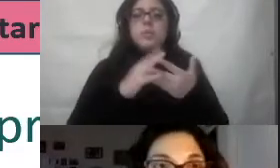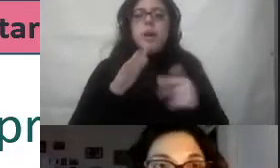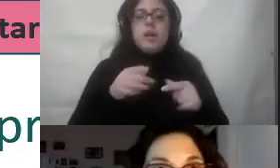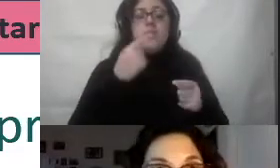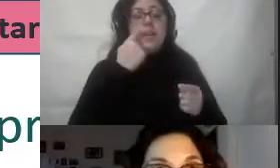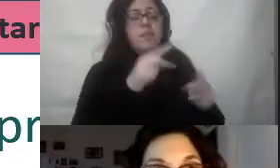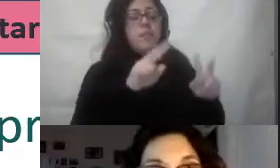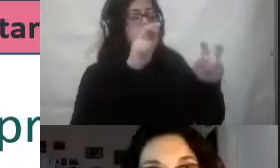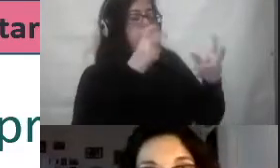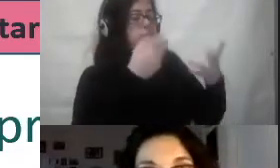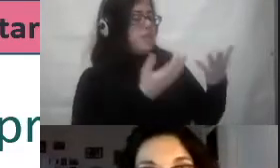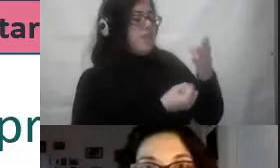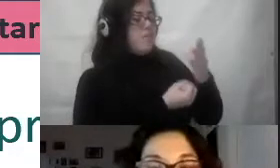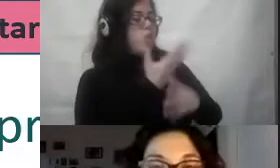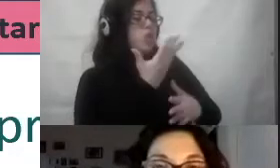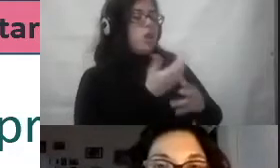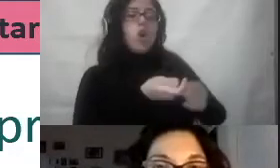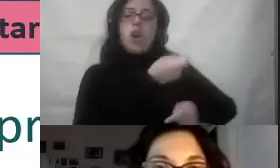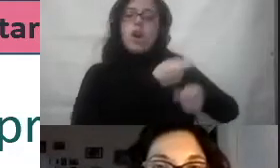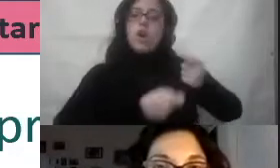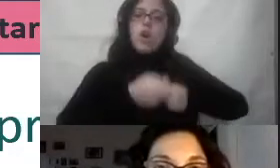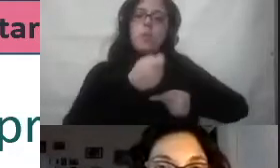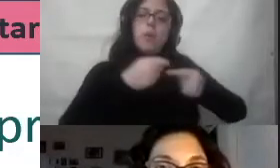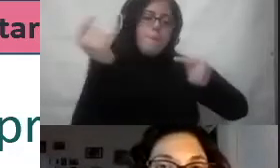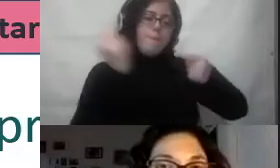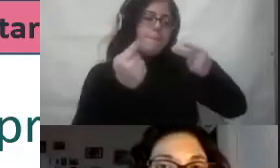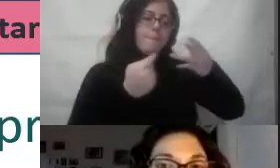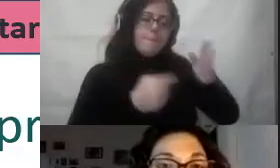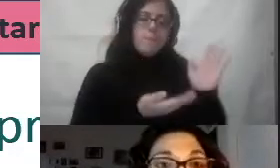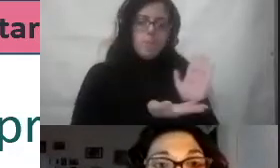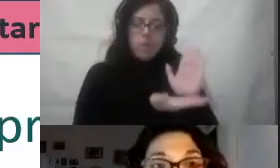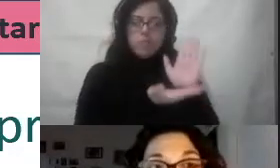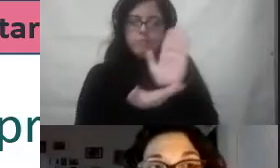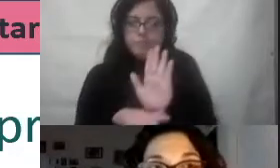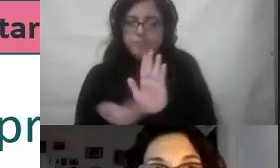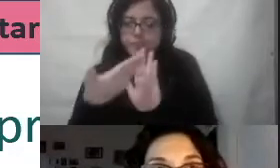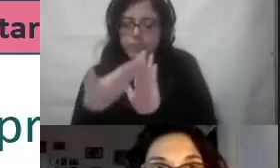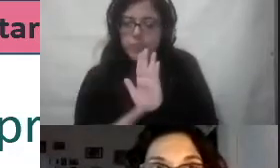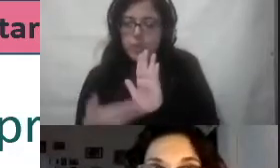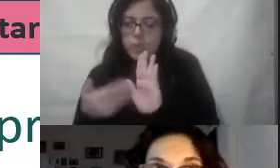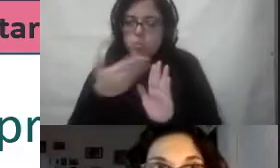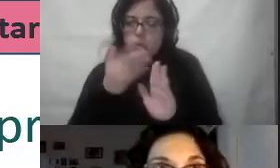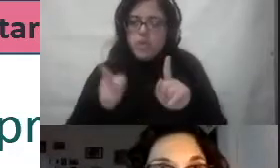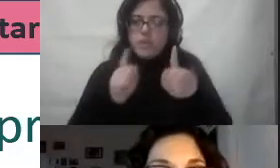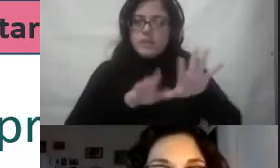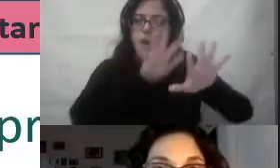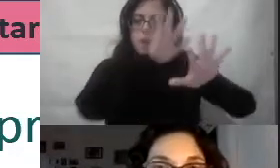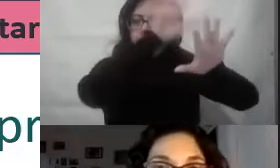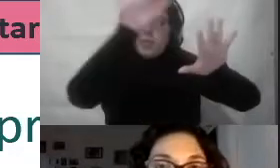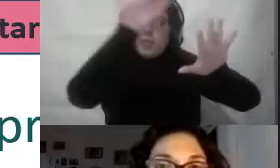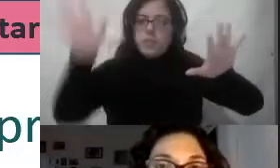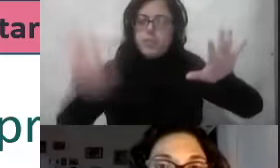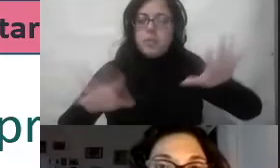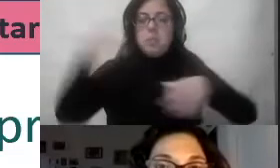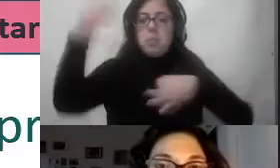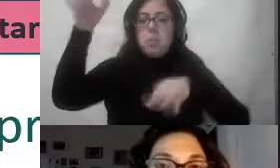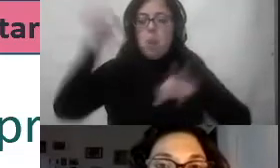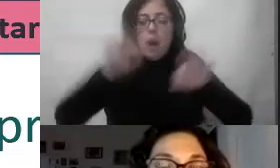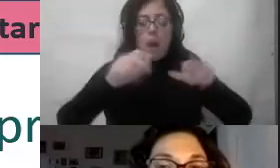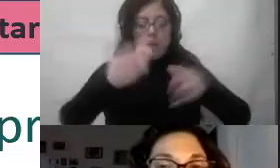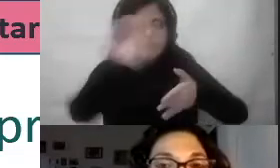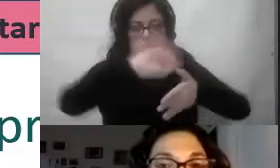Entonces les decimos, miren, aquí hay distintos tipos de modelos económicos, elaboren un mapa conceptual en sus casas, en una hojita, ¿ya?